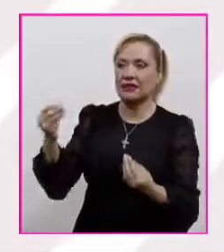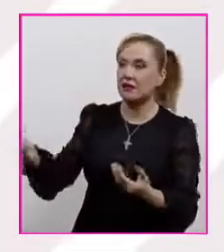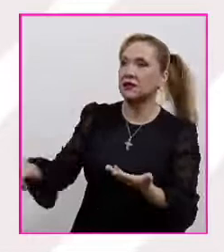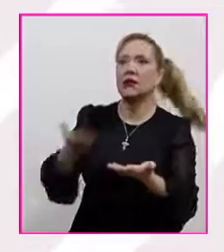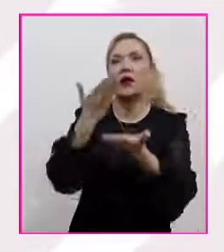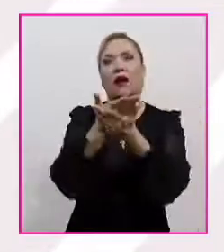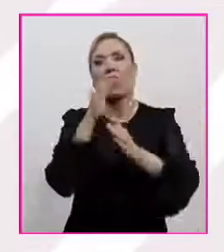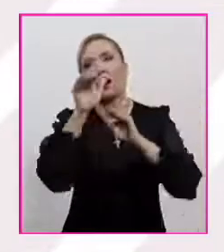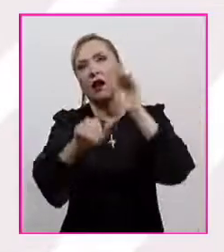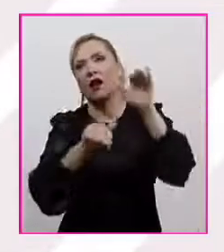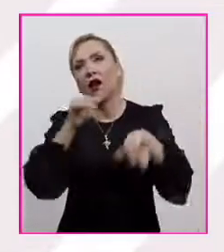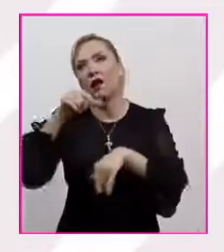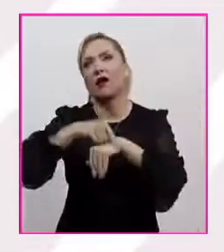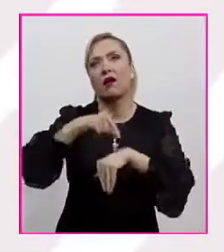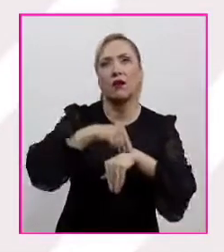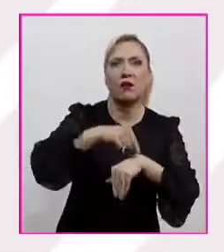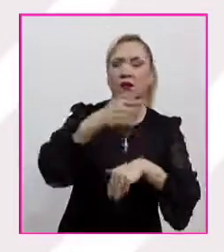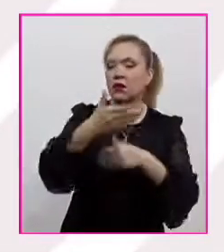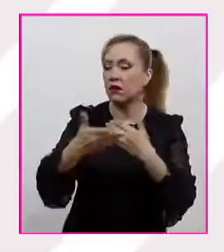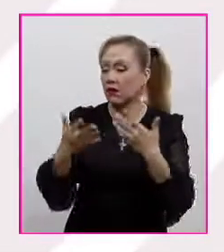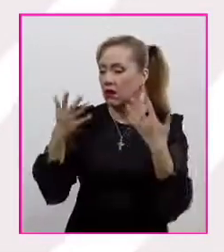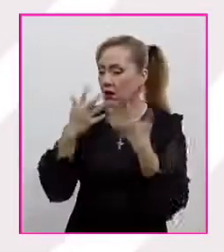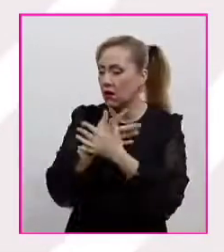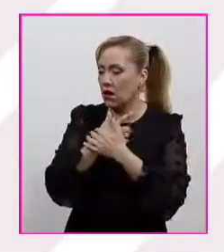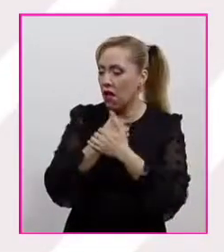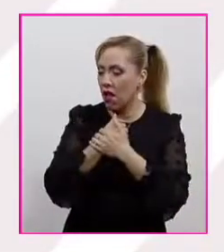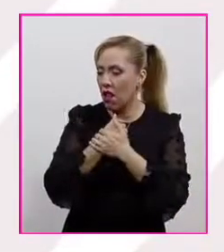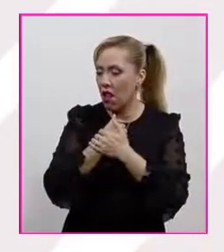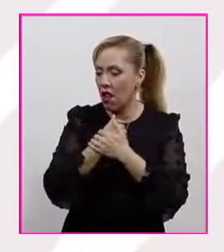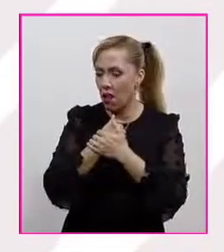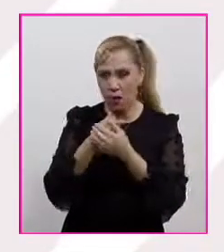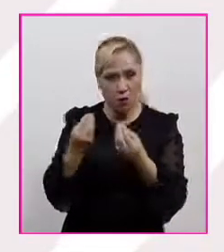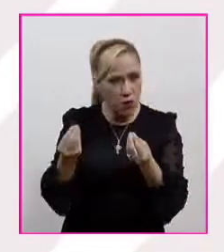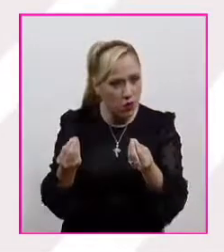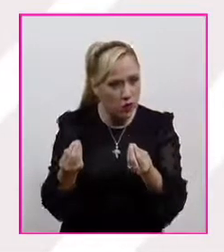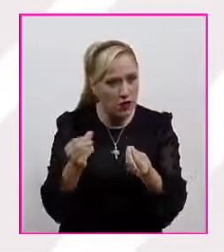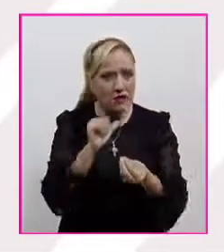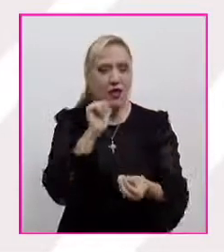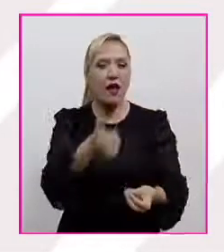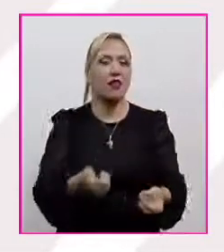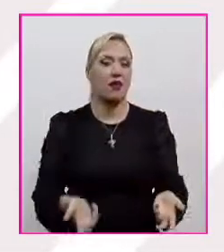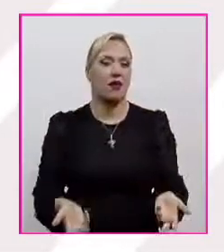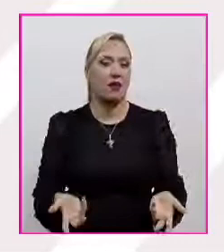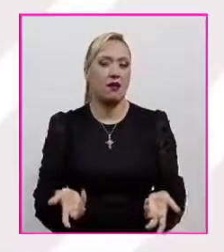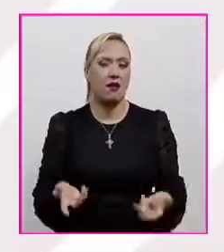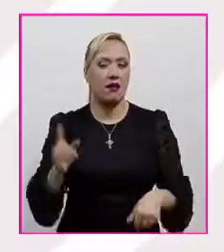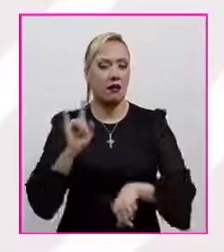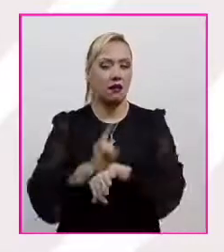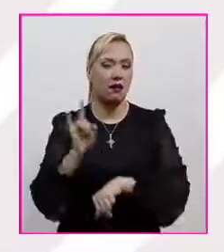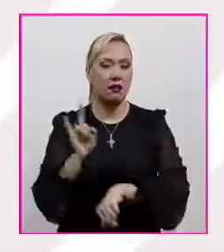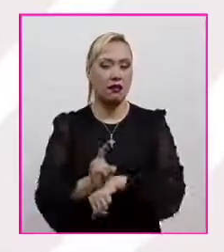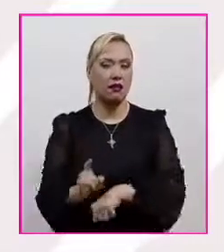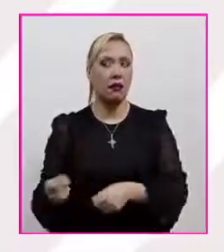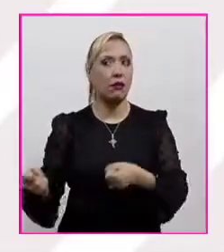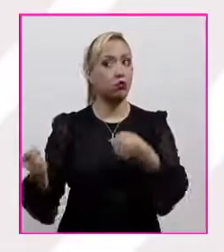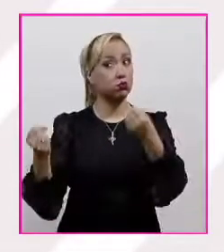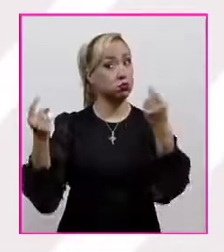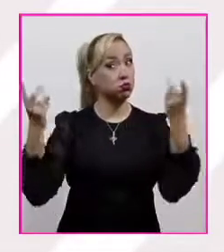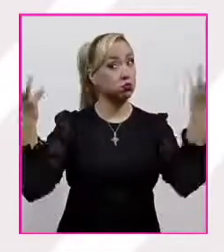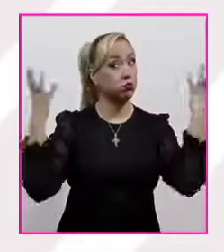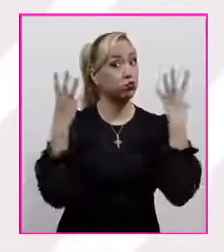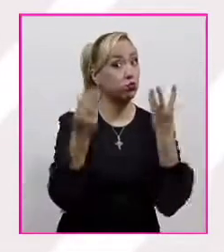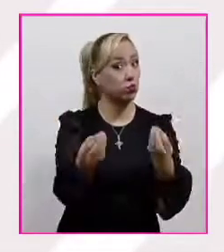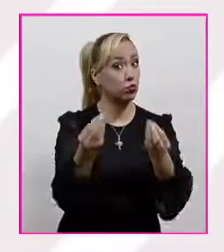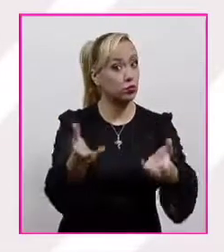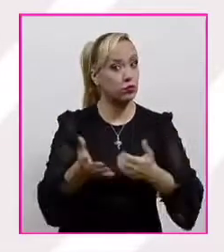estos servicios de salud. Y a la hora de ponerlo en números ves que no es tanto. Entonces, sí hay este sesgo racial